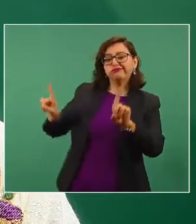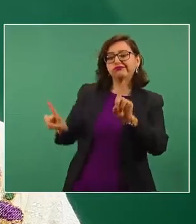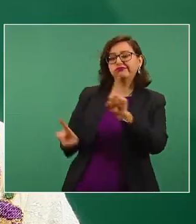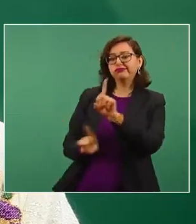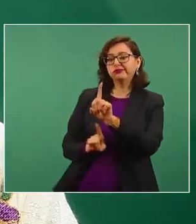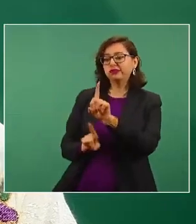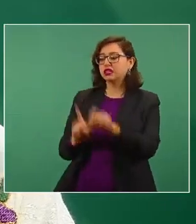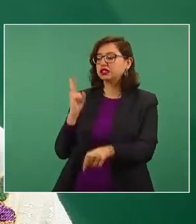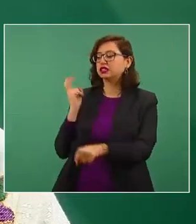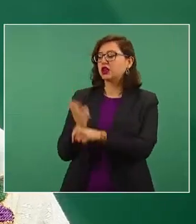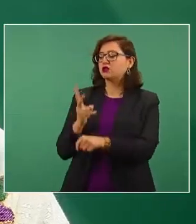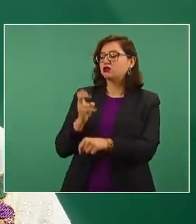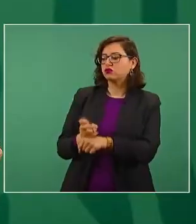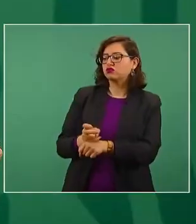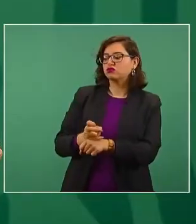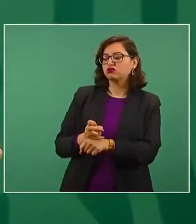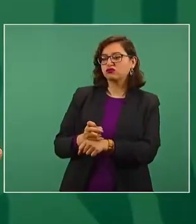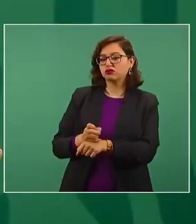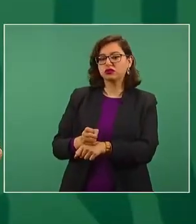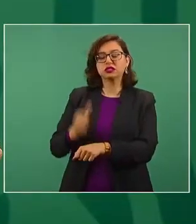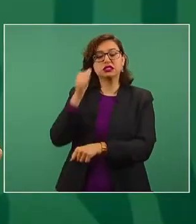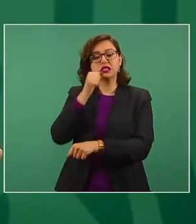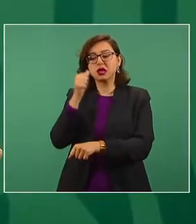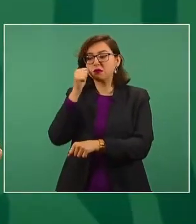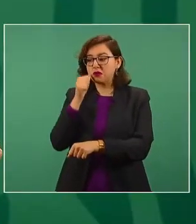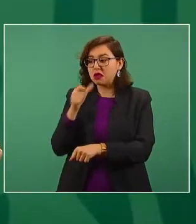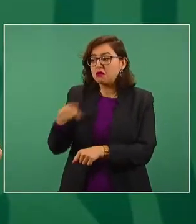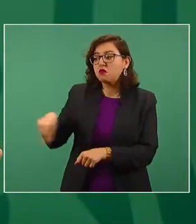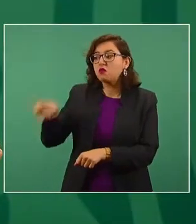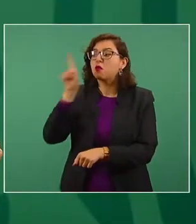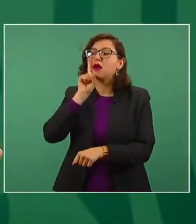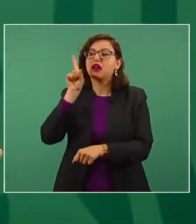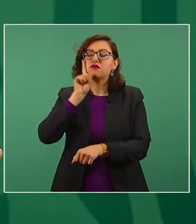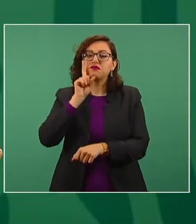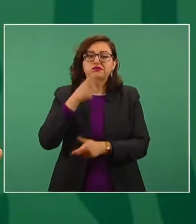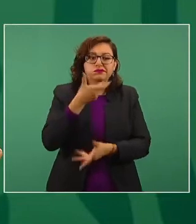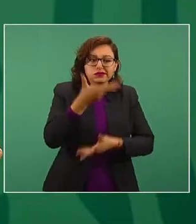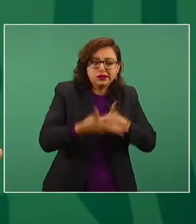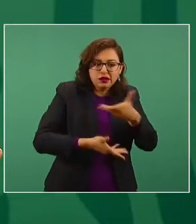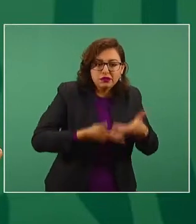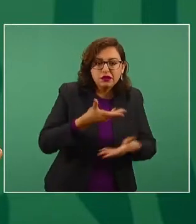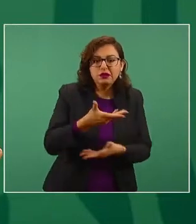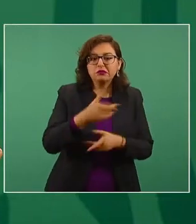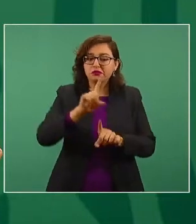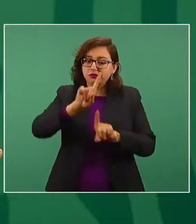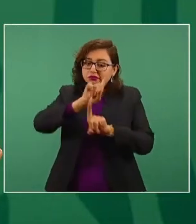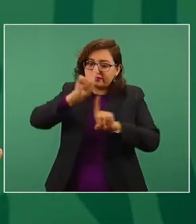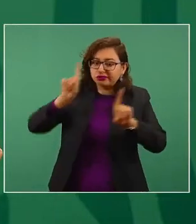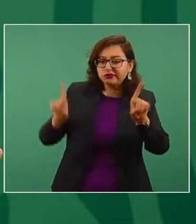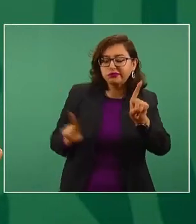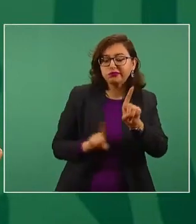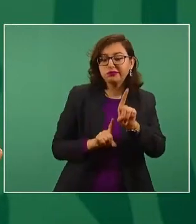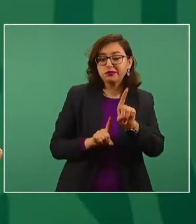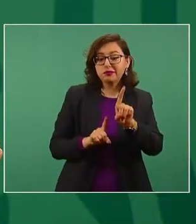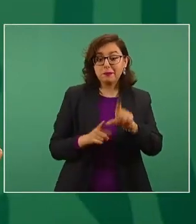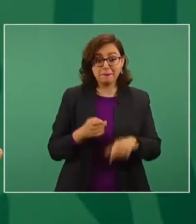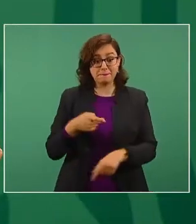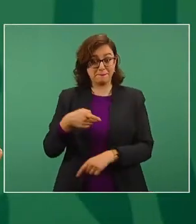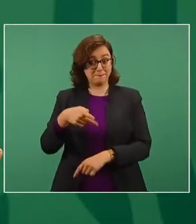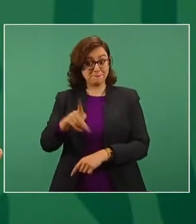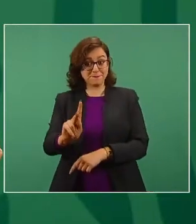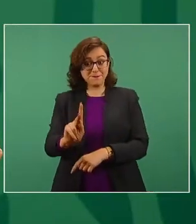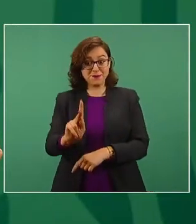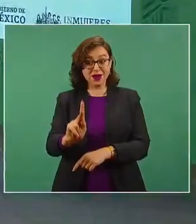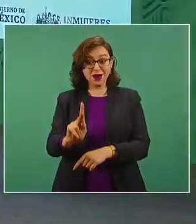relación con la del hombre. Sin embargo, las mujeres en la historia y en la historia de nuestro